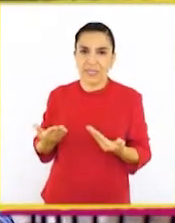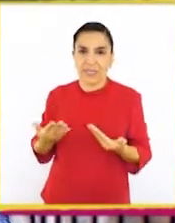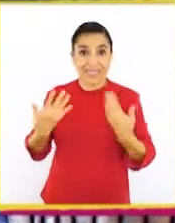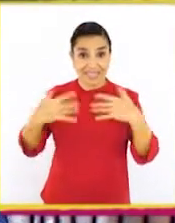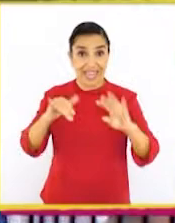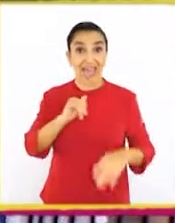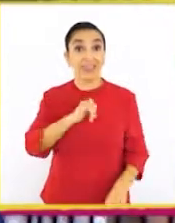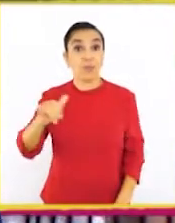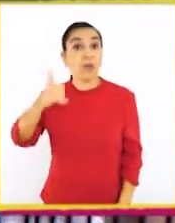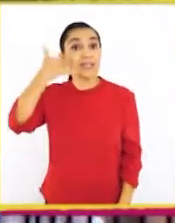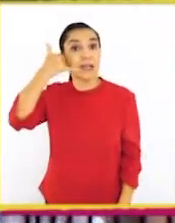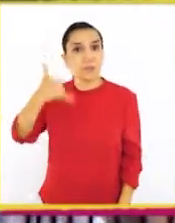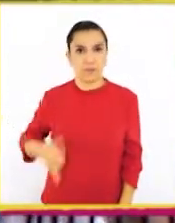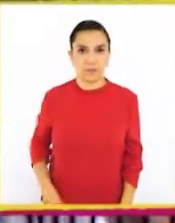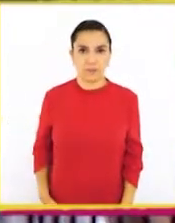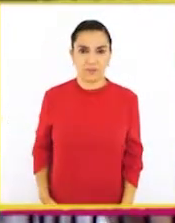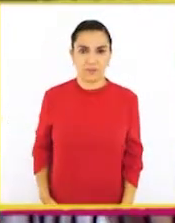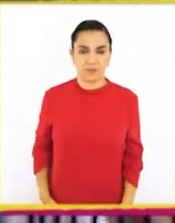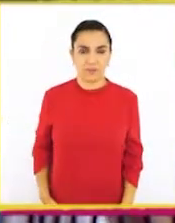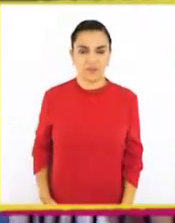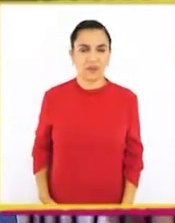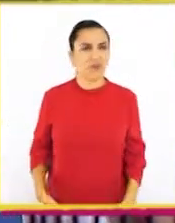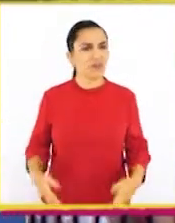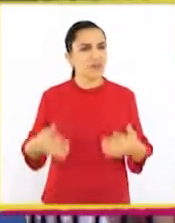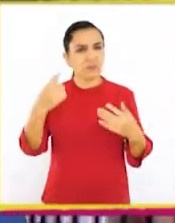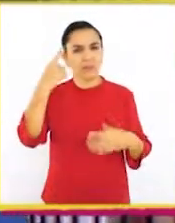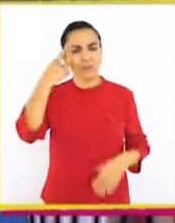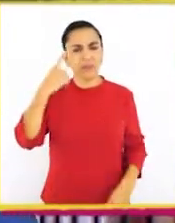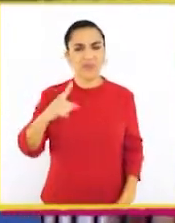camping. Ya, mejor te llamo más rato.